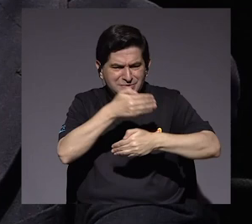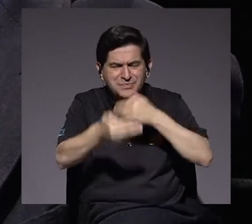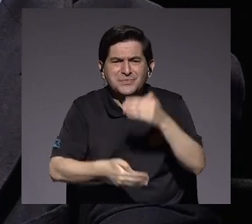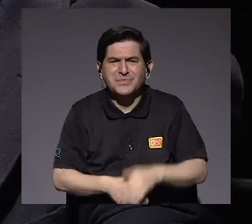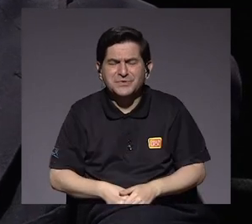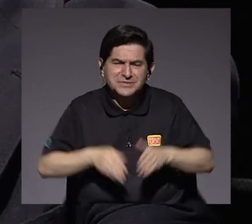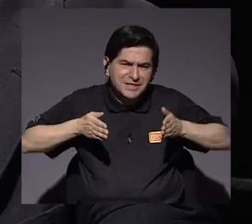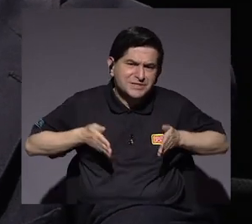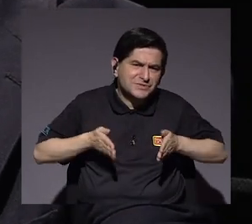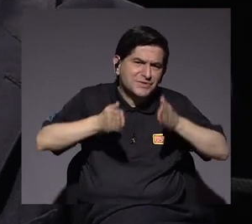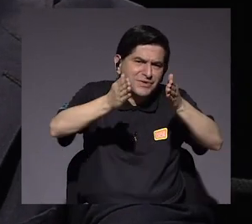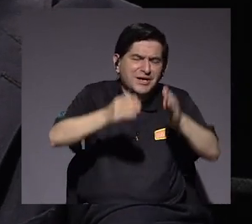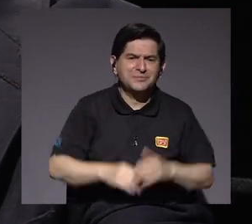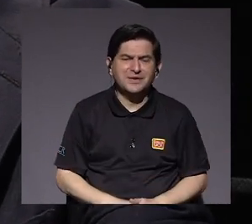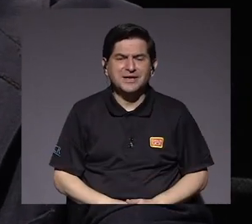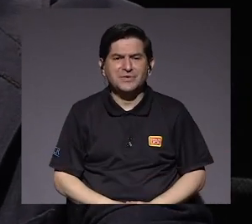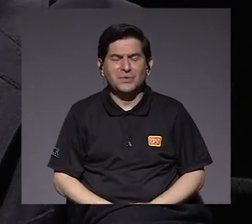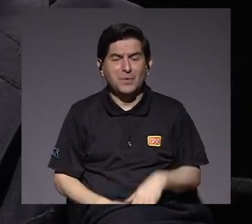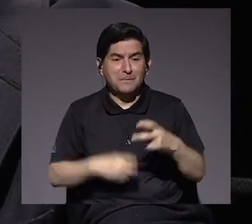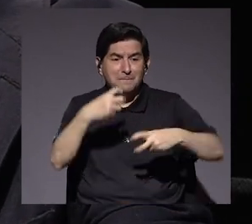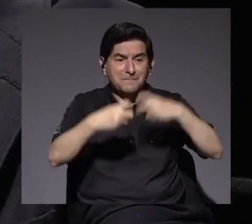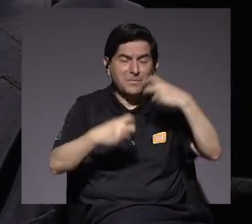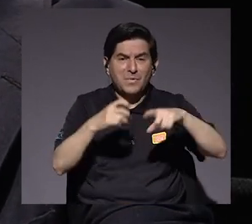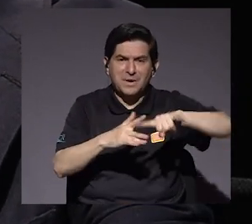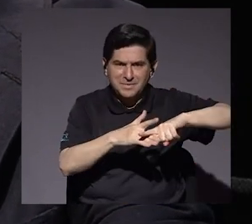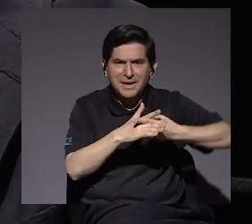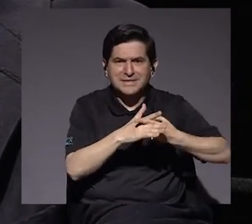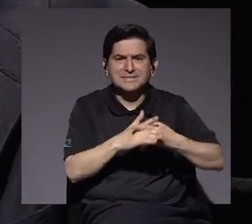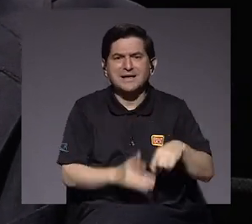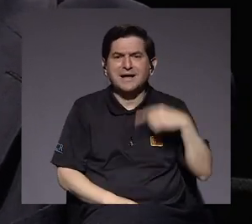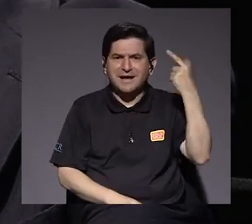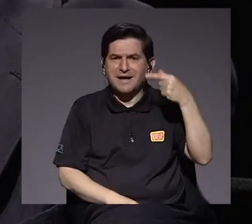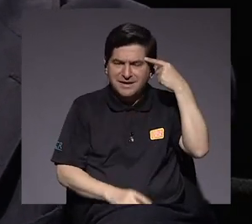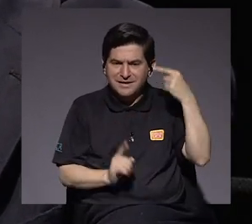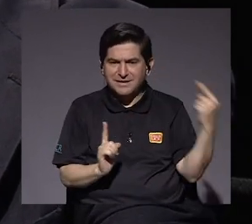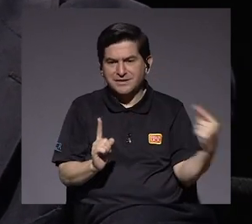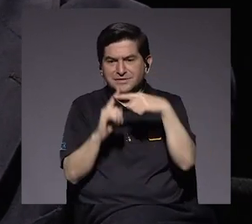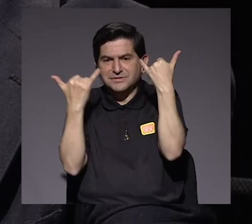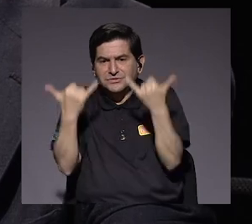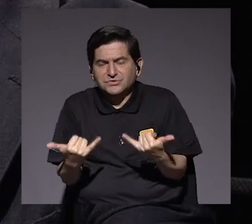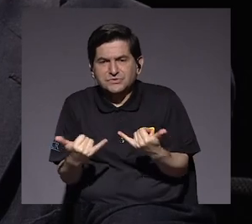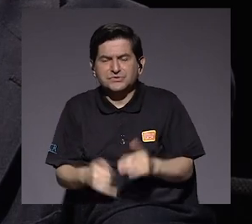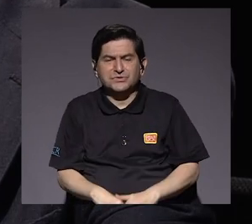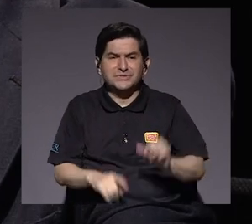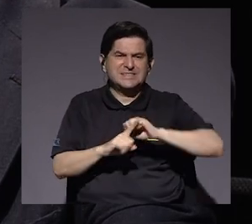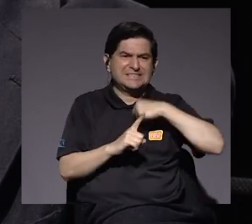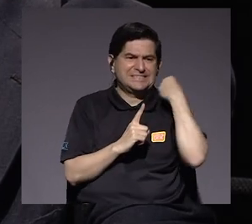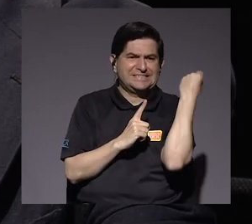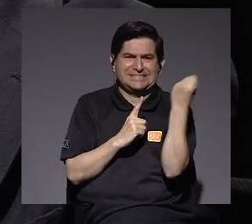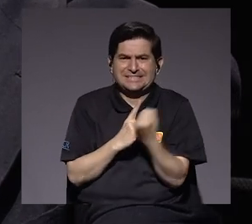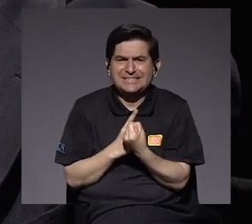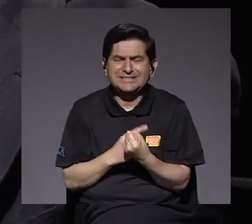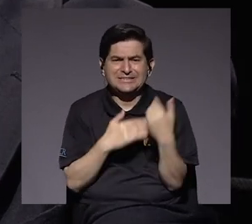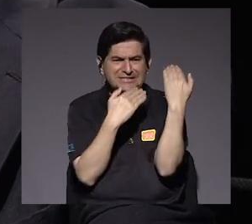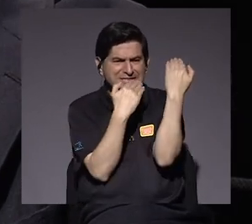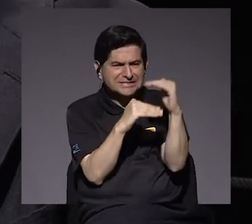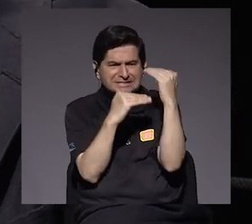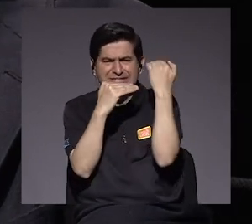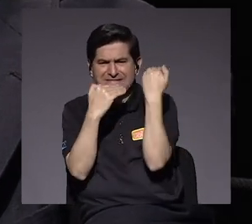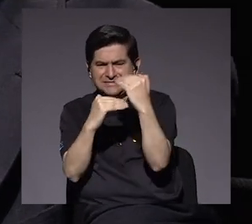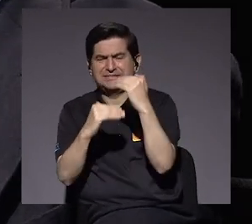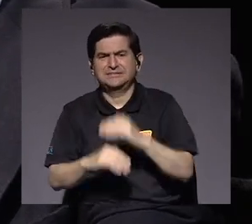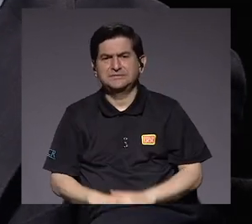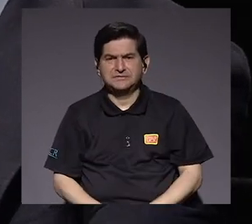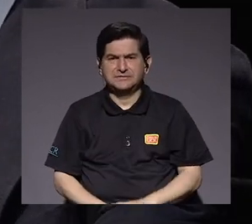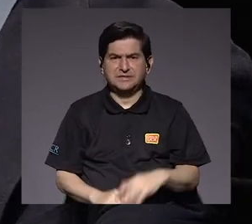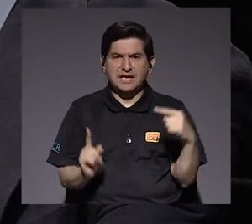estado haciendo aguas desde el principio de la administración y ha puesto en situaciones de, digamos, límite, desde el